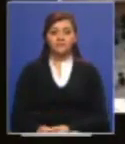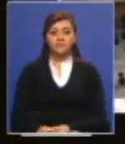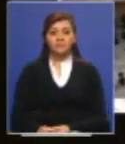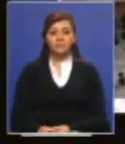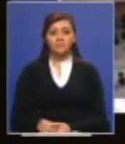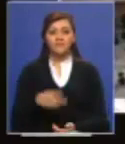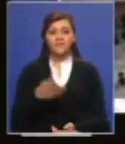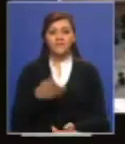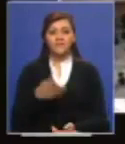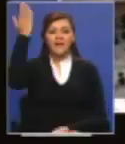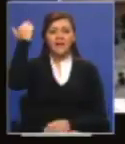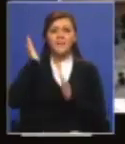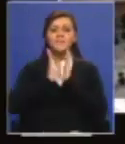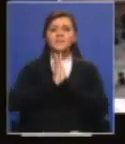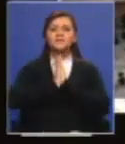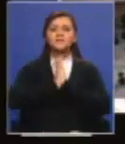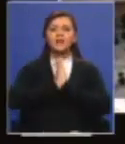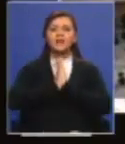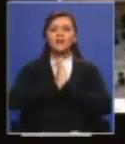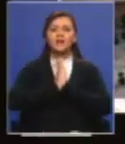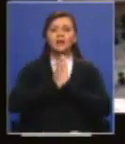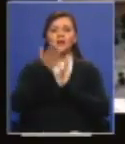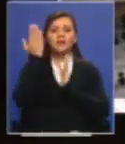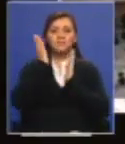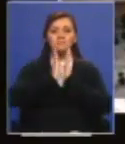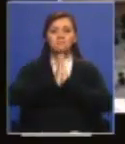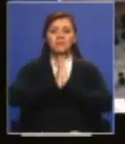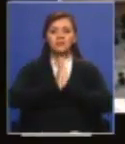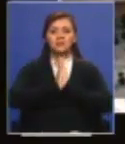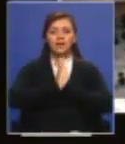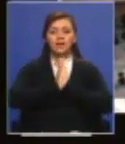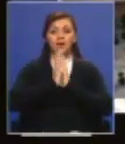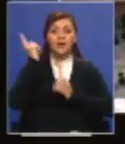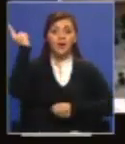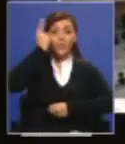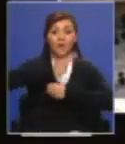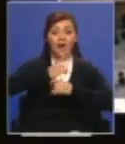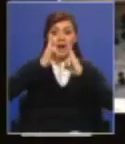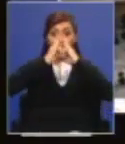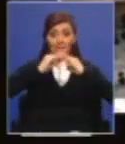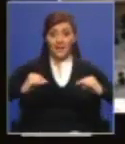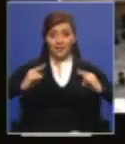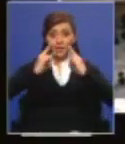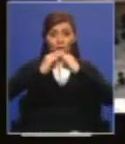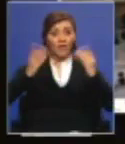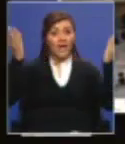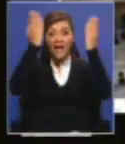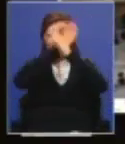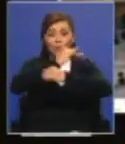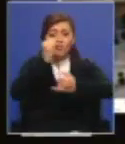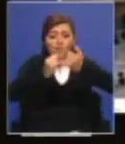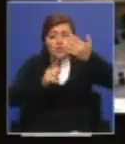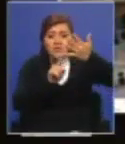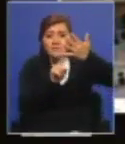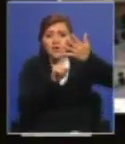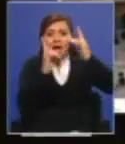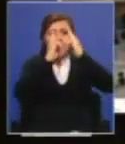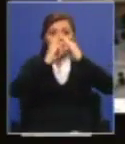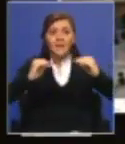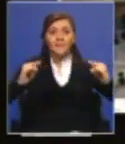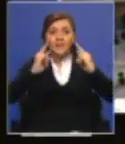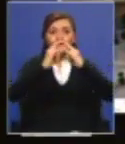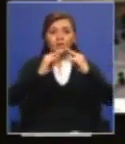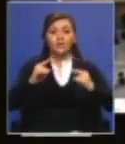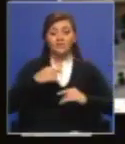una misa. Siempre el último día del campamento. Ustedes ven